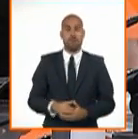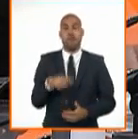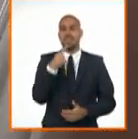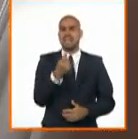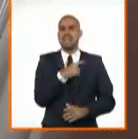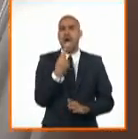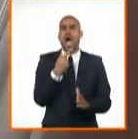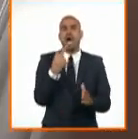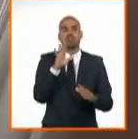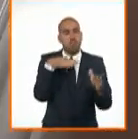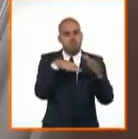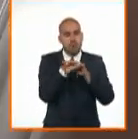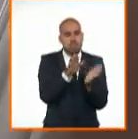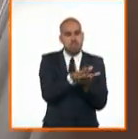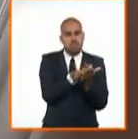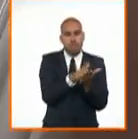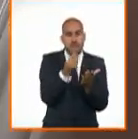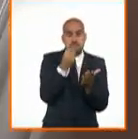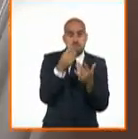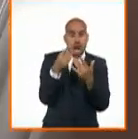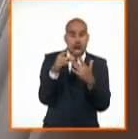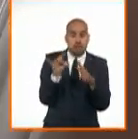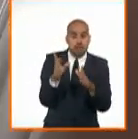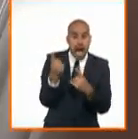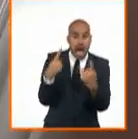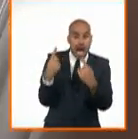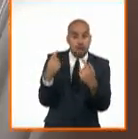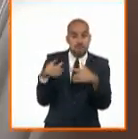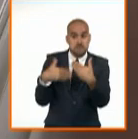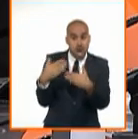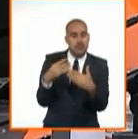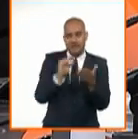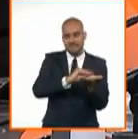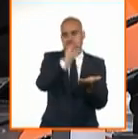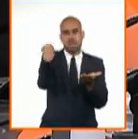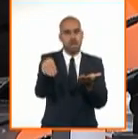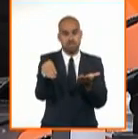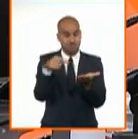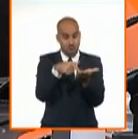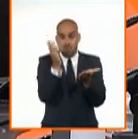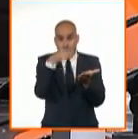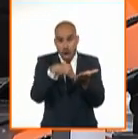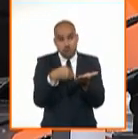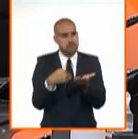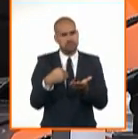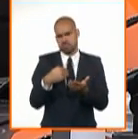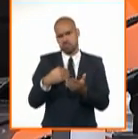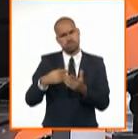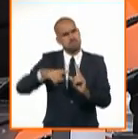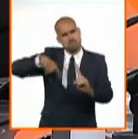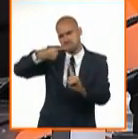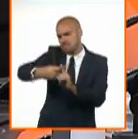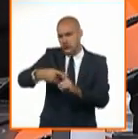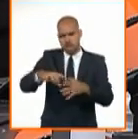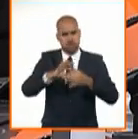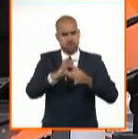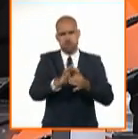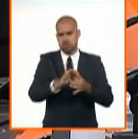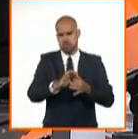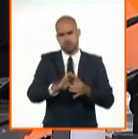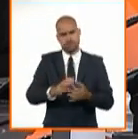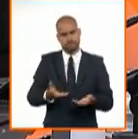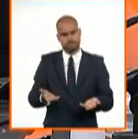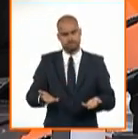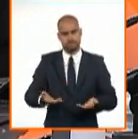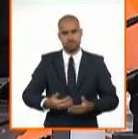actuar ante ante esa contingencia cuando no hay lo que hace es profundizar la situación de dificultades que tenemos en el país